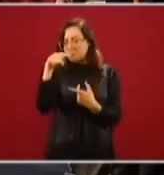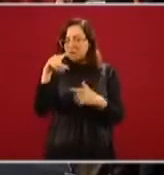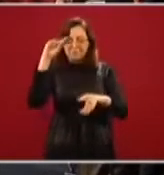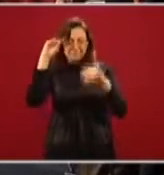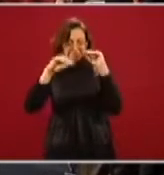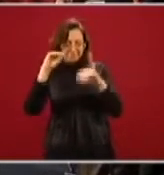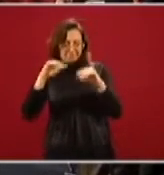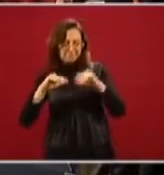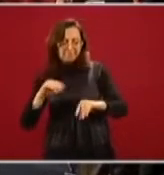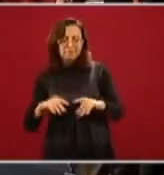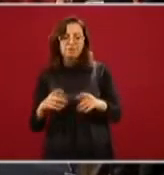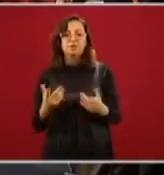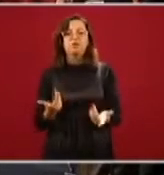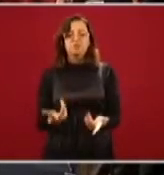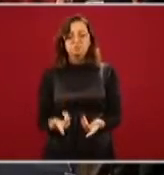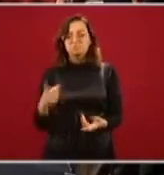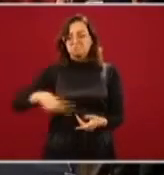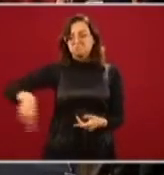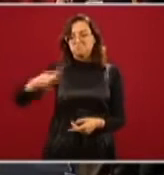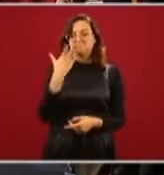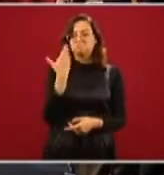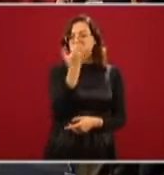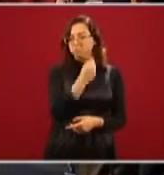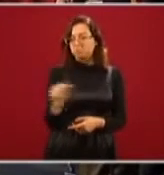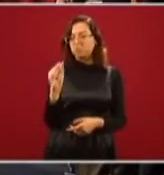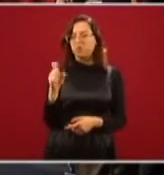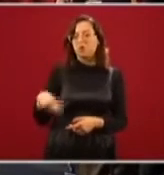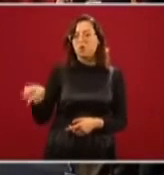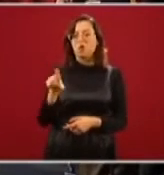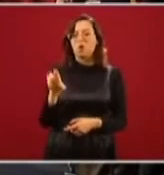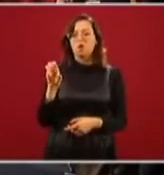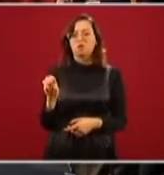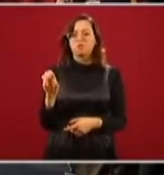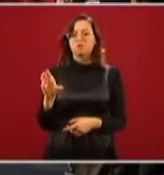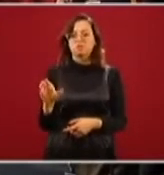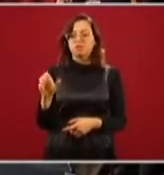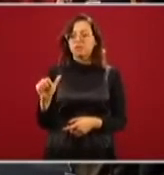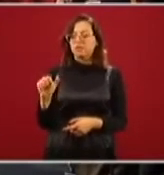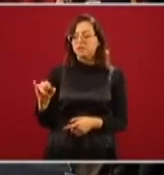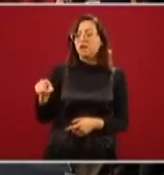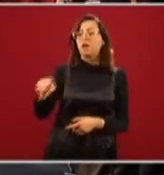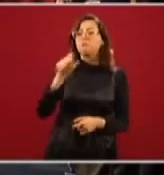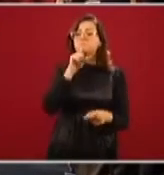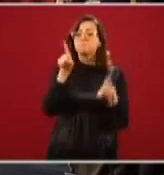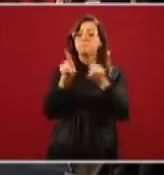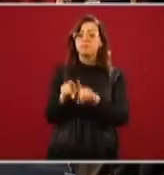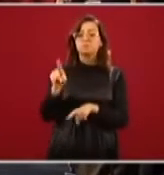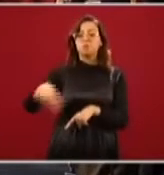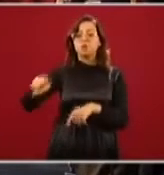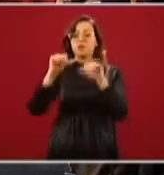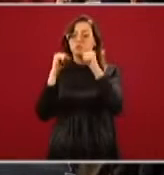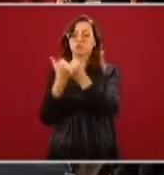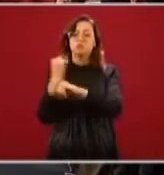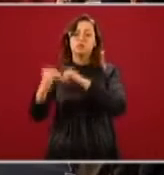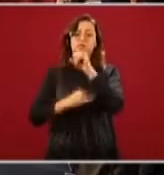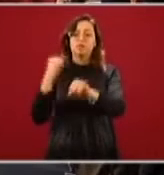revisado por expertos de la Organización de la Aviación Civil Internacional, de la Asociación Internacional